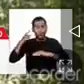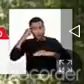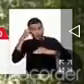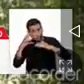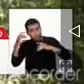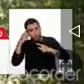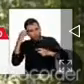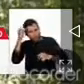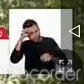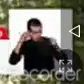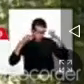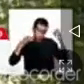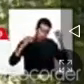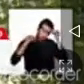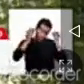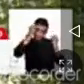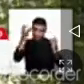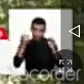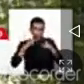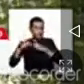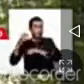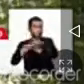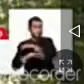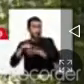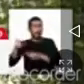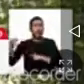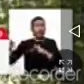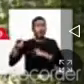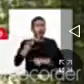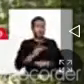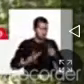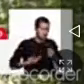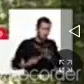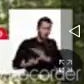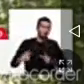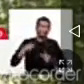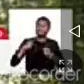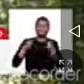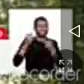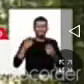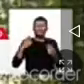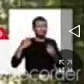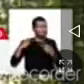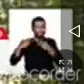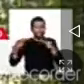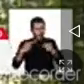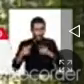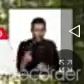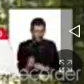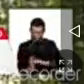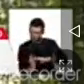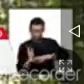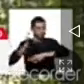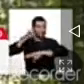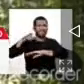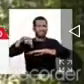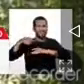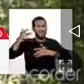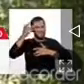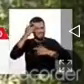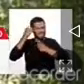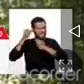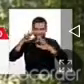intereses partidarios de los dirigentes de nuestros países que siguen siendo una enfermedad crónica en América Latina. Es